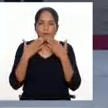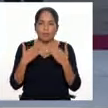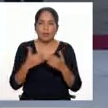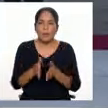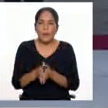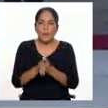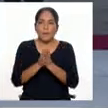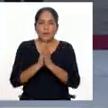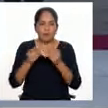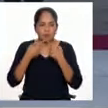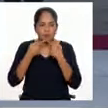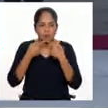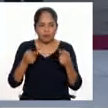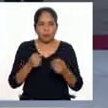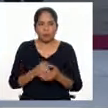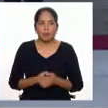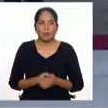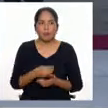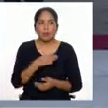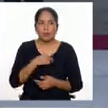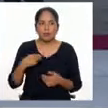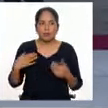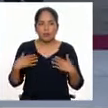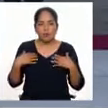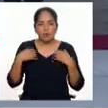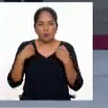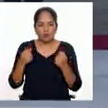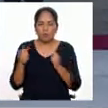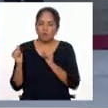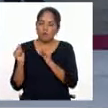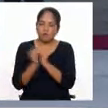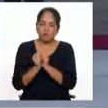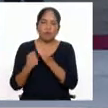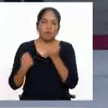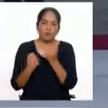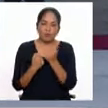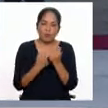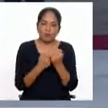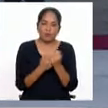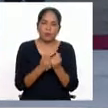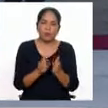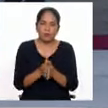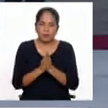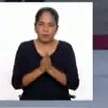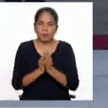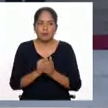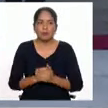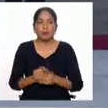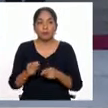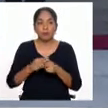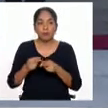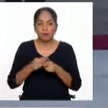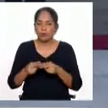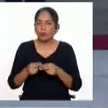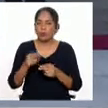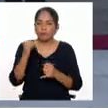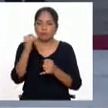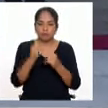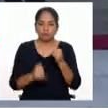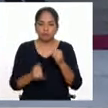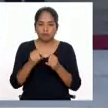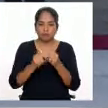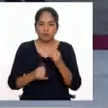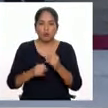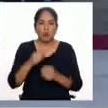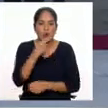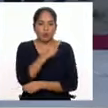pido públicamente que el señor ministro nos tiene que seguir acompañándonos, porque también próximamente vamos a culminar el